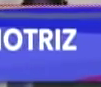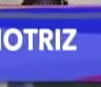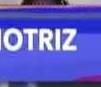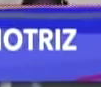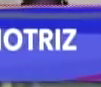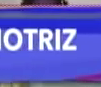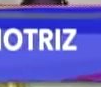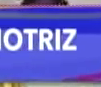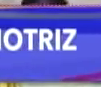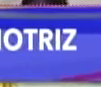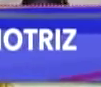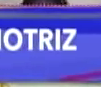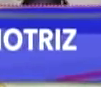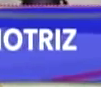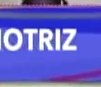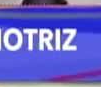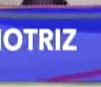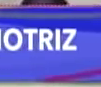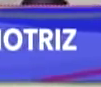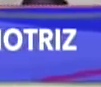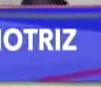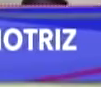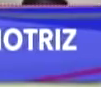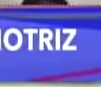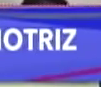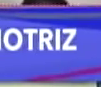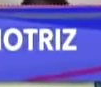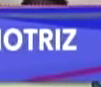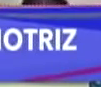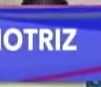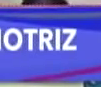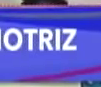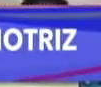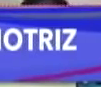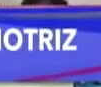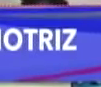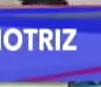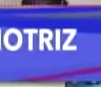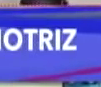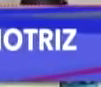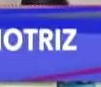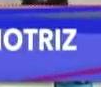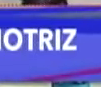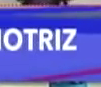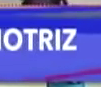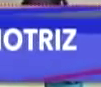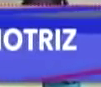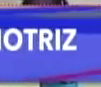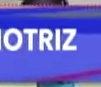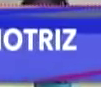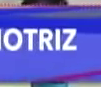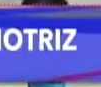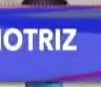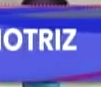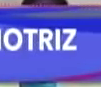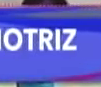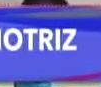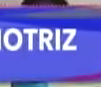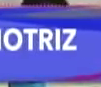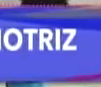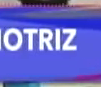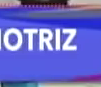capacidad instalada, lo que significa que cada hora salen 10 carros y cada 6 minutos se produce un